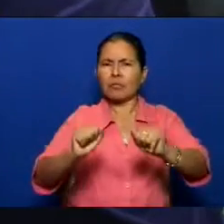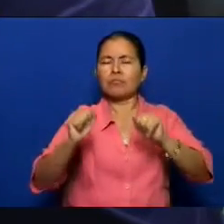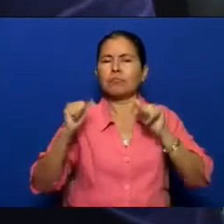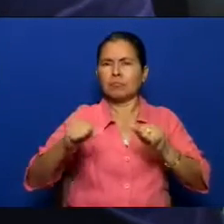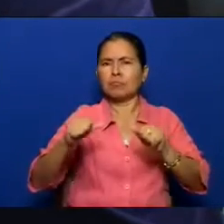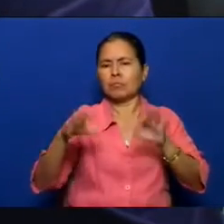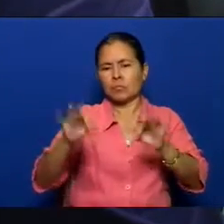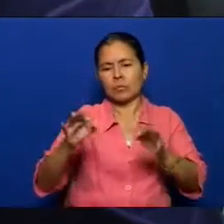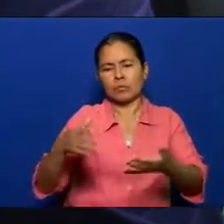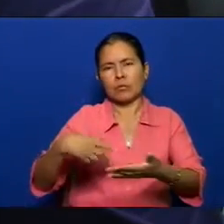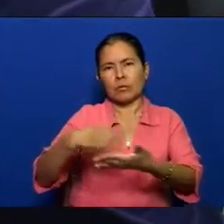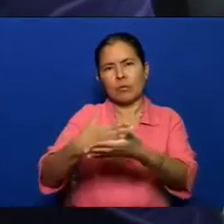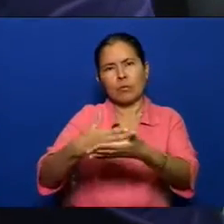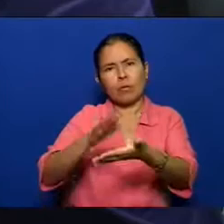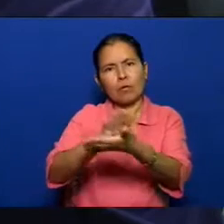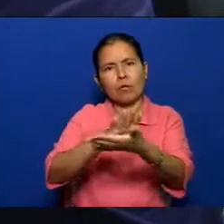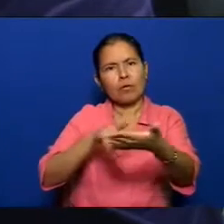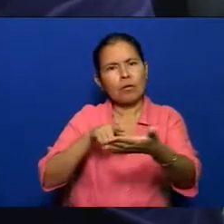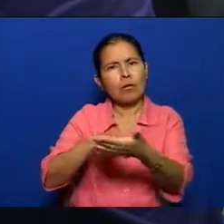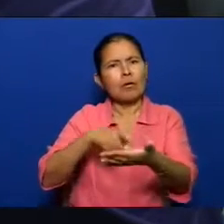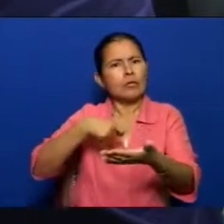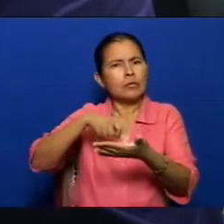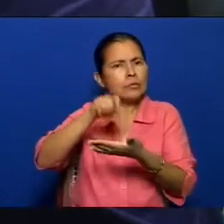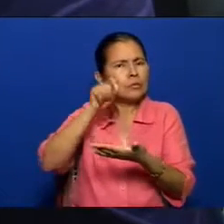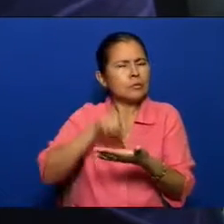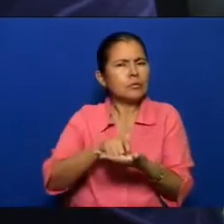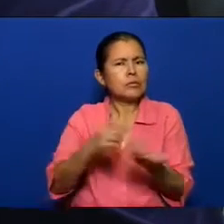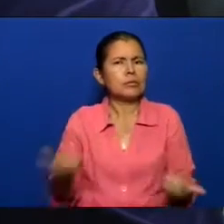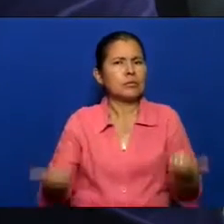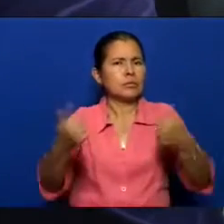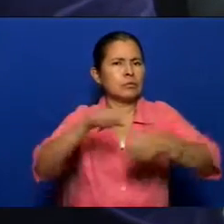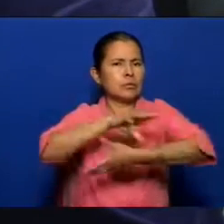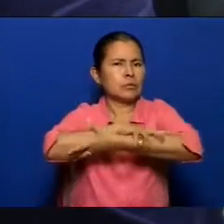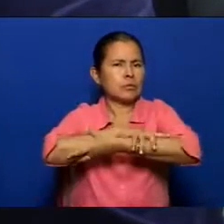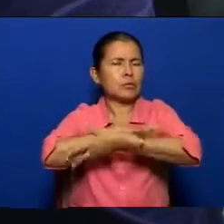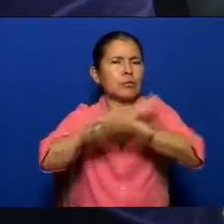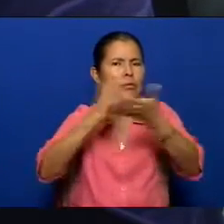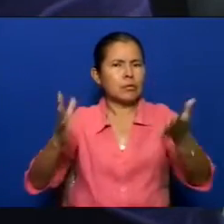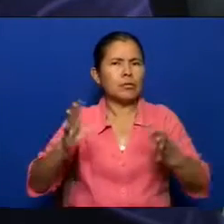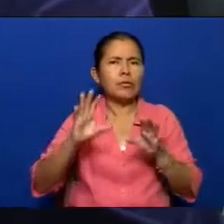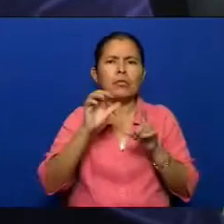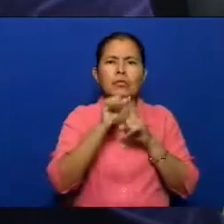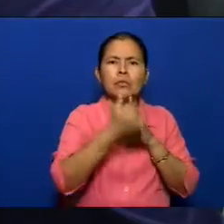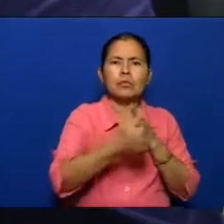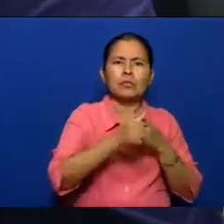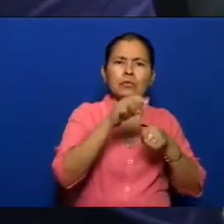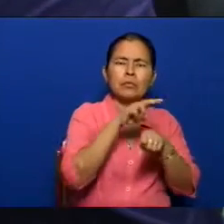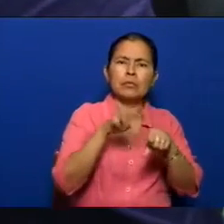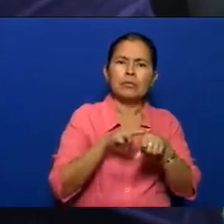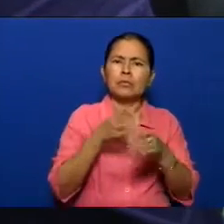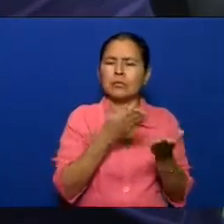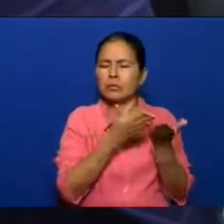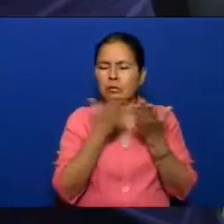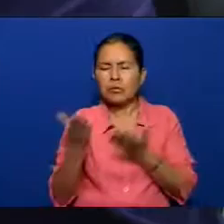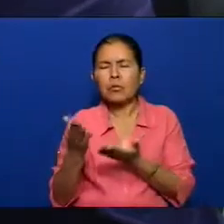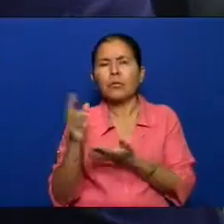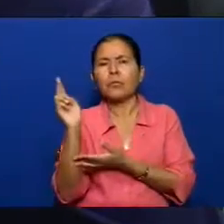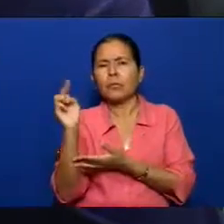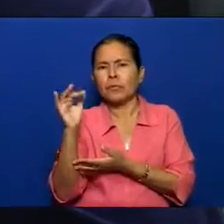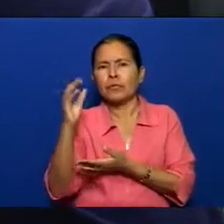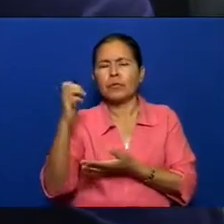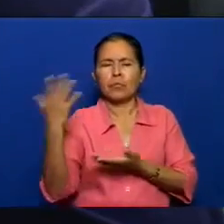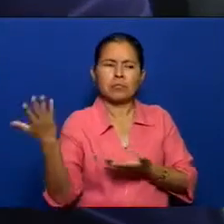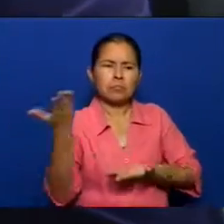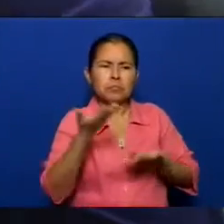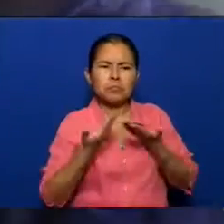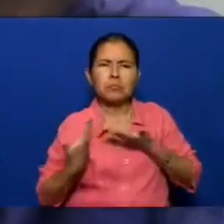oficializar esa colaboración, esa cooperación conjunta en donde la Asamblea Nacional aporta a UNICEF y UNICEF aporta